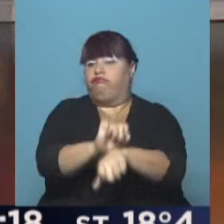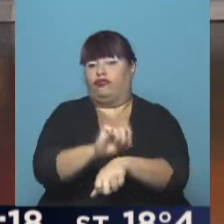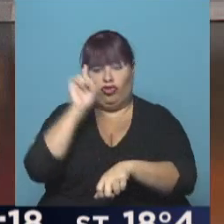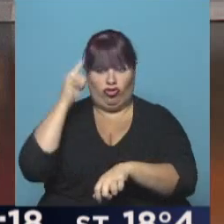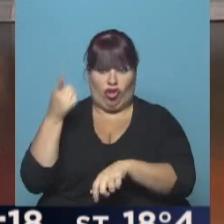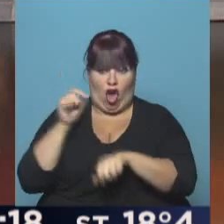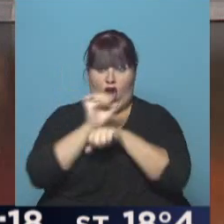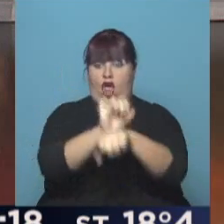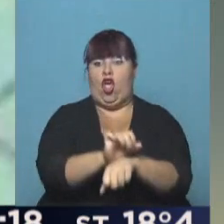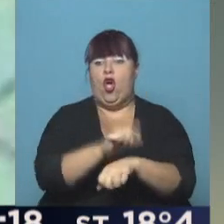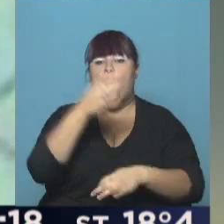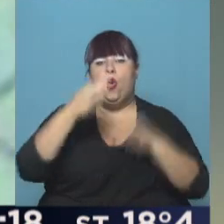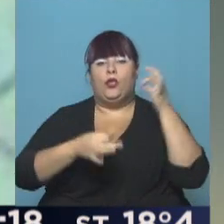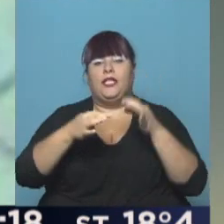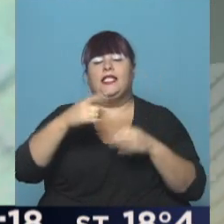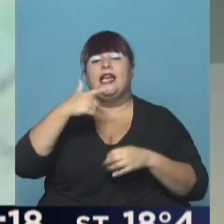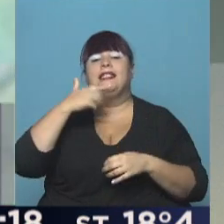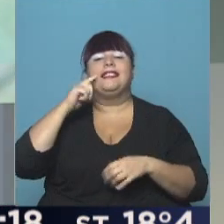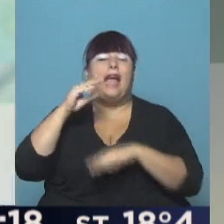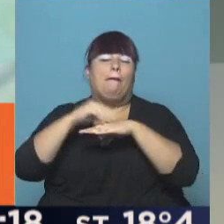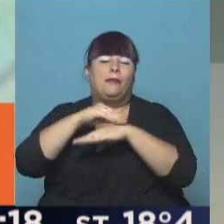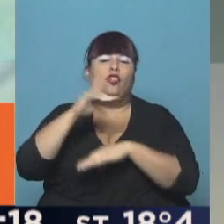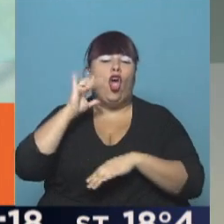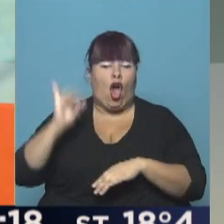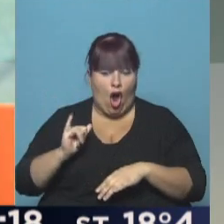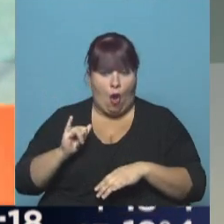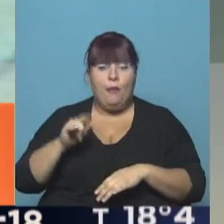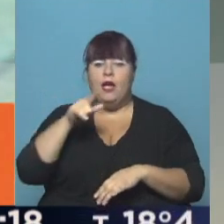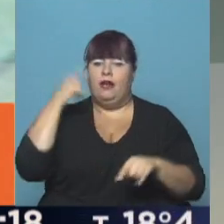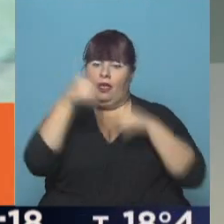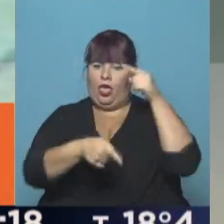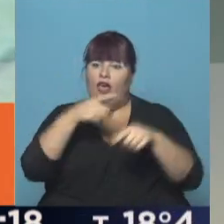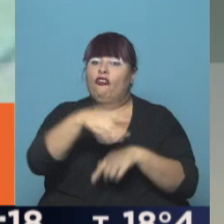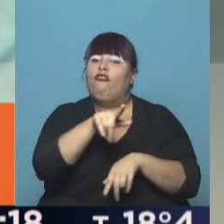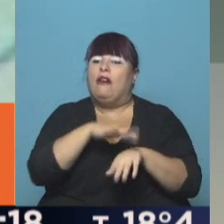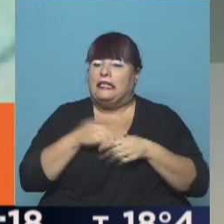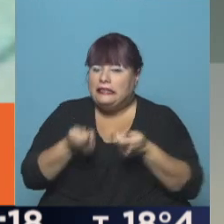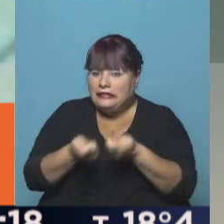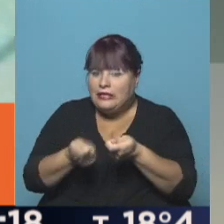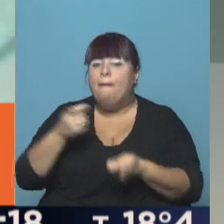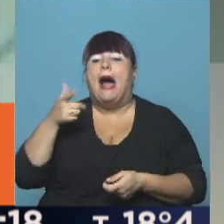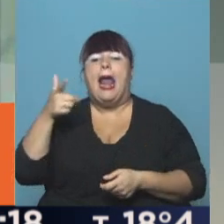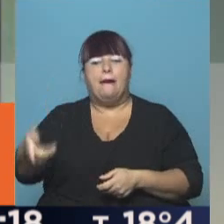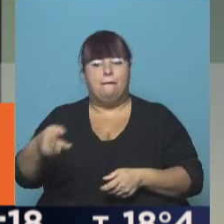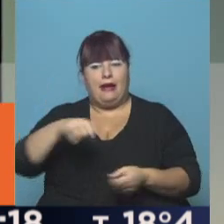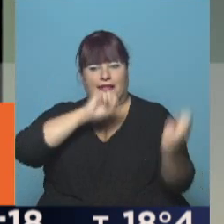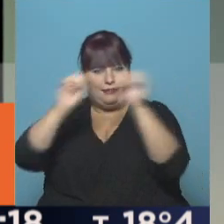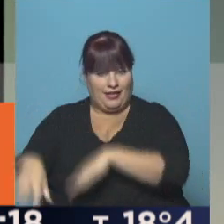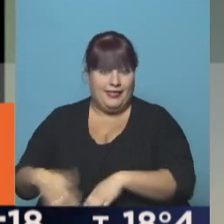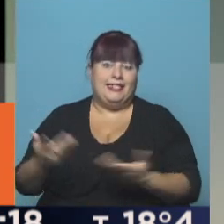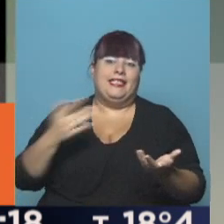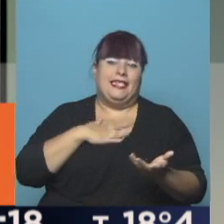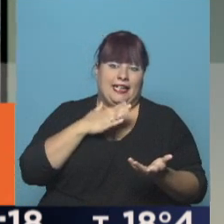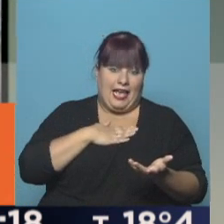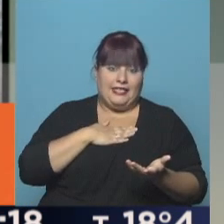a la justicia de óscar ese hábito gómez quien fue sindicado como instigador al crimen que lamentablemente